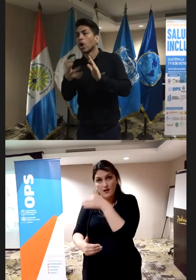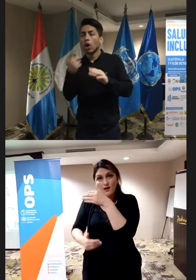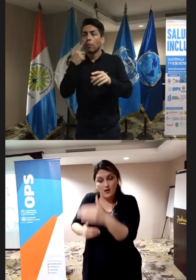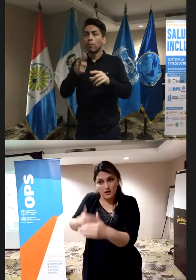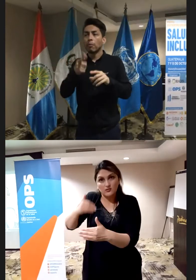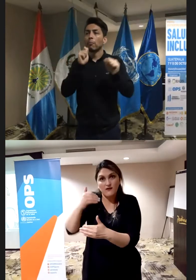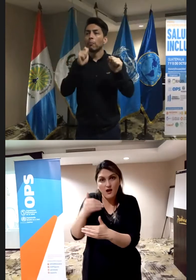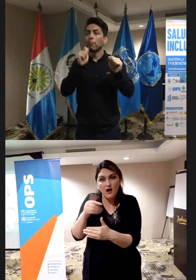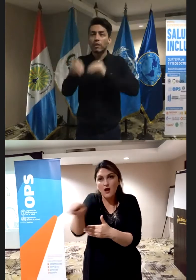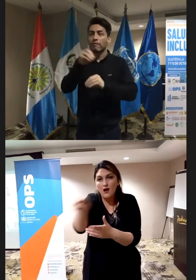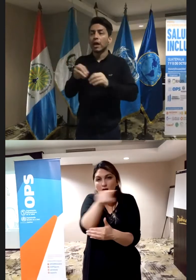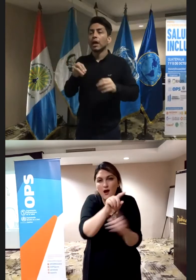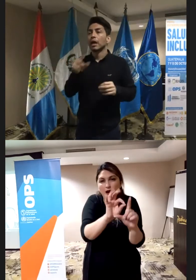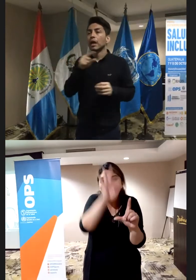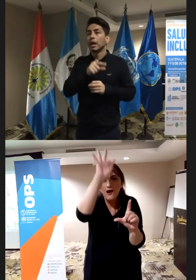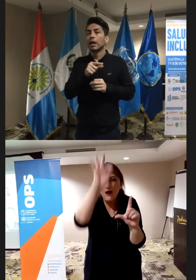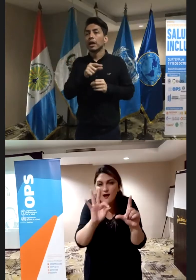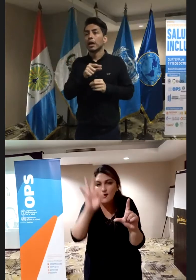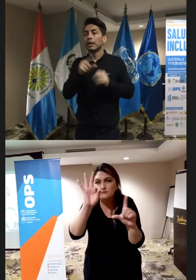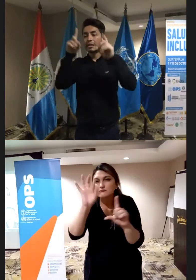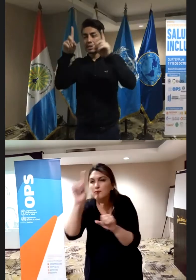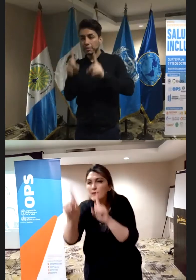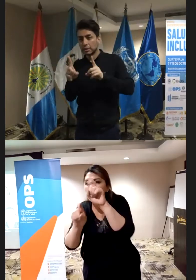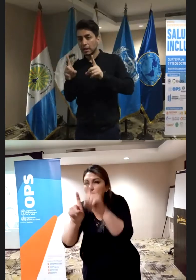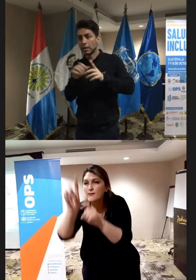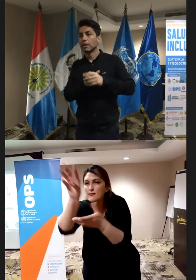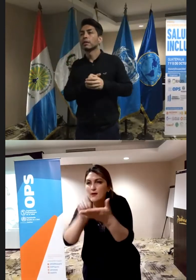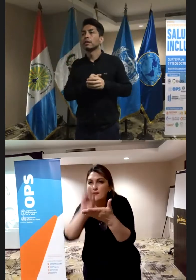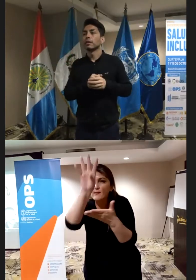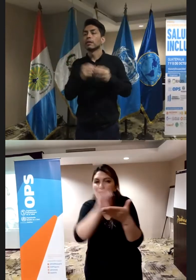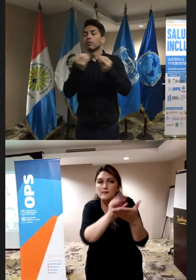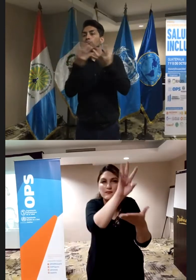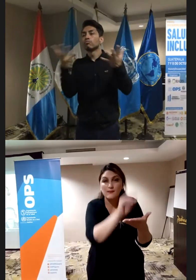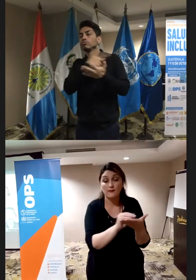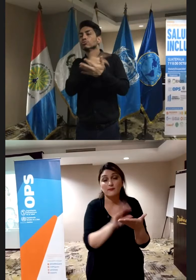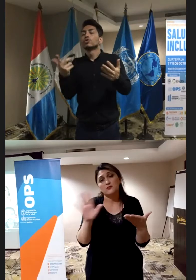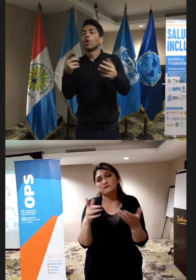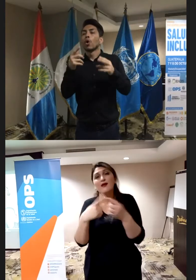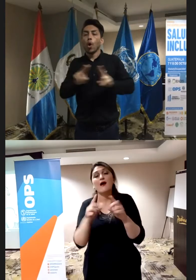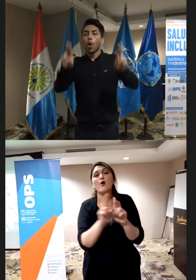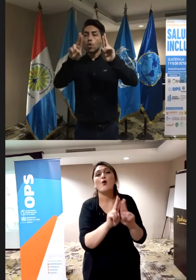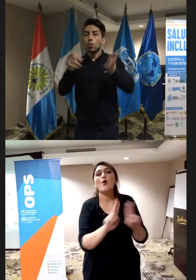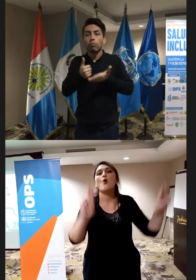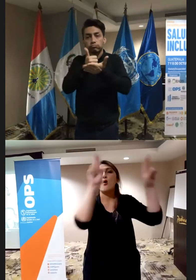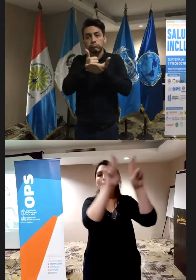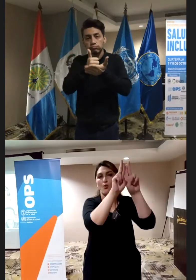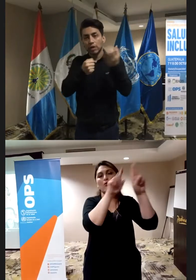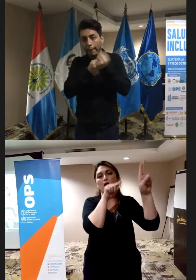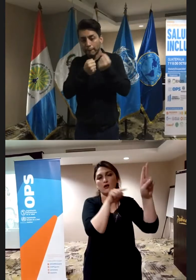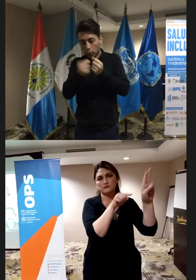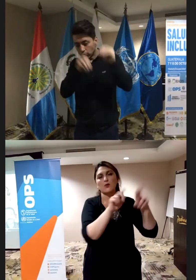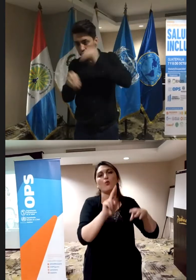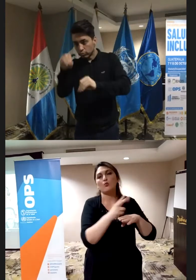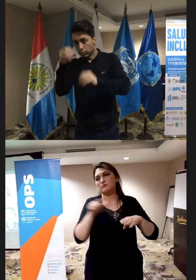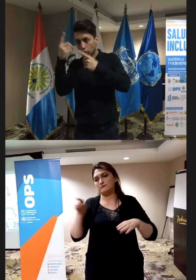desglosar los datos por tipo de discapacidad por varias agencias de las Naciones Unidas, pero también para la